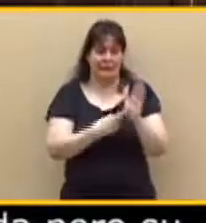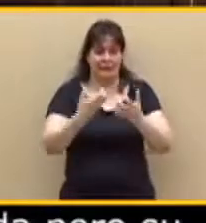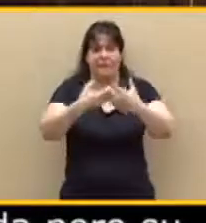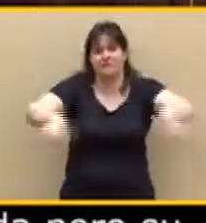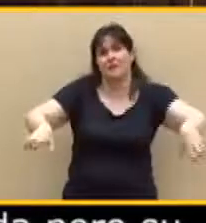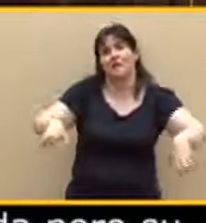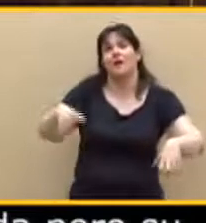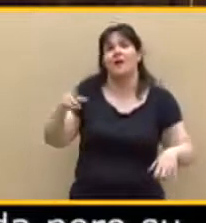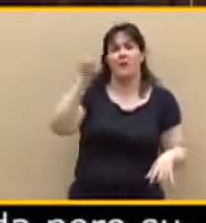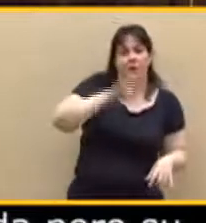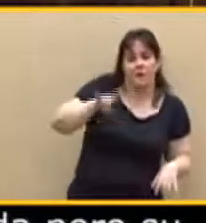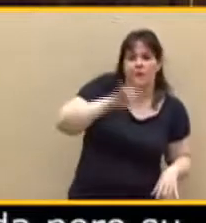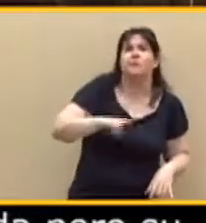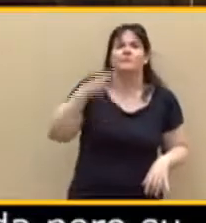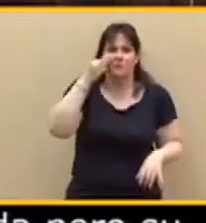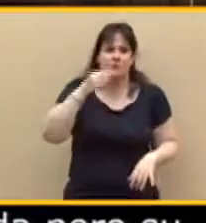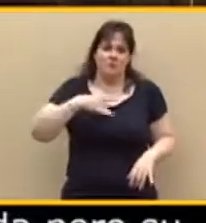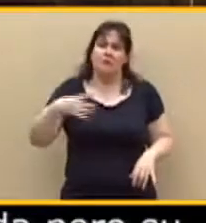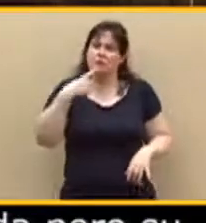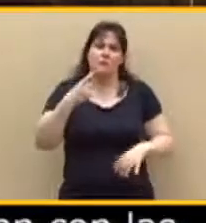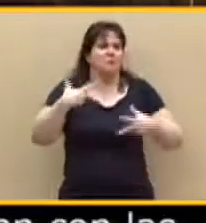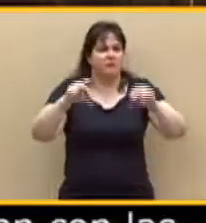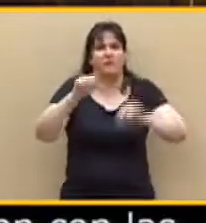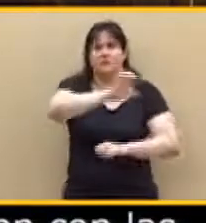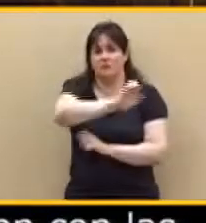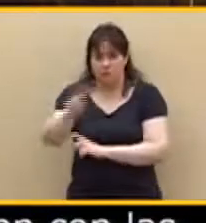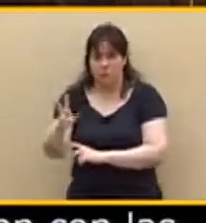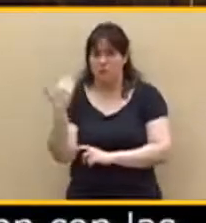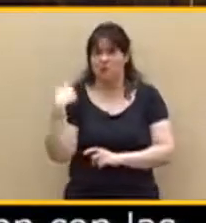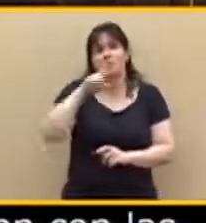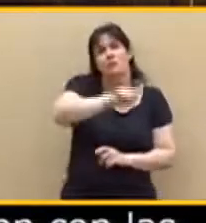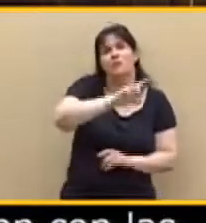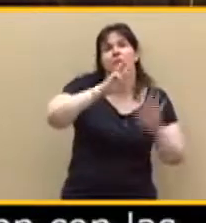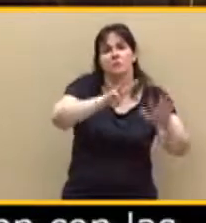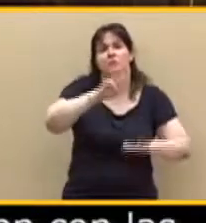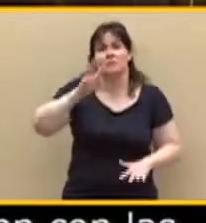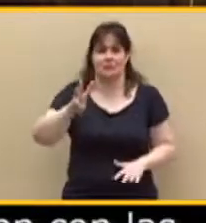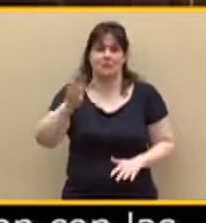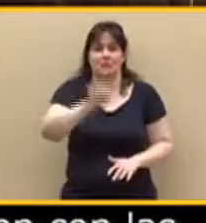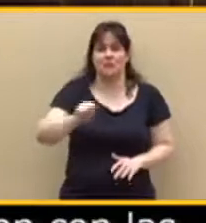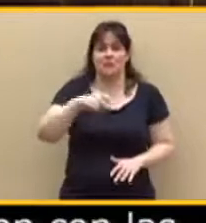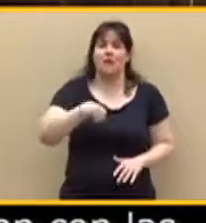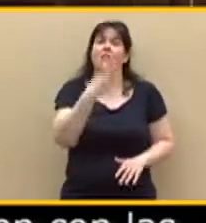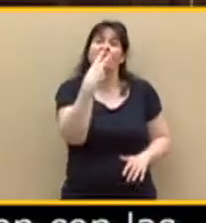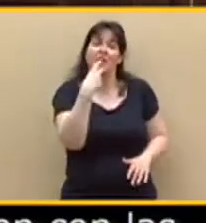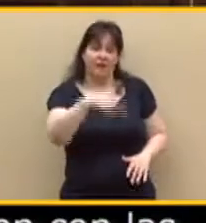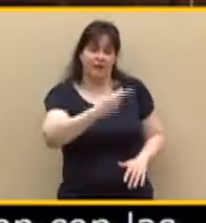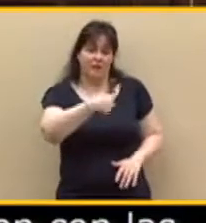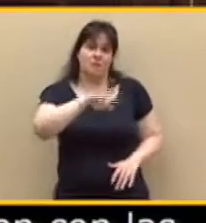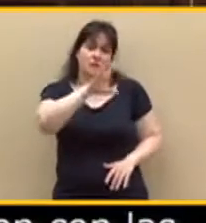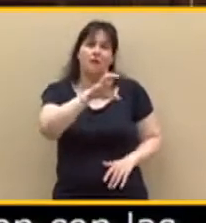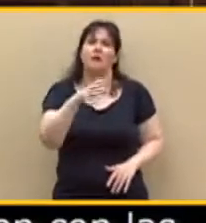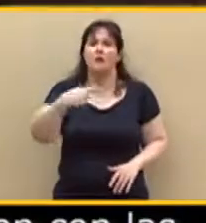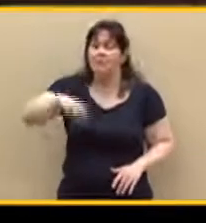Estados Unidos. Hace 183 años, las cigarreras de este país... Silencio, por favor. Le ruego